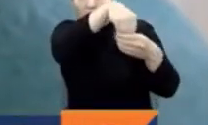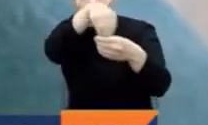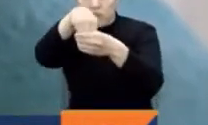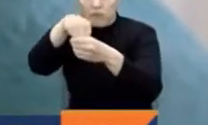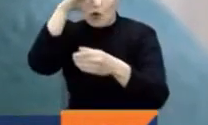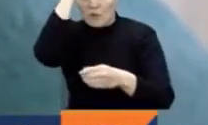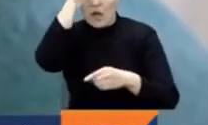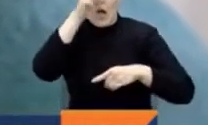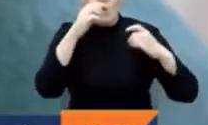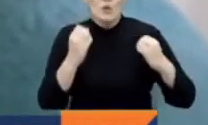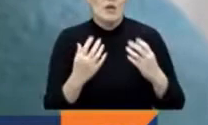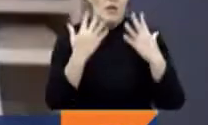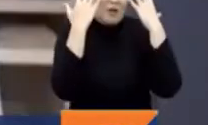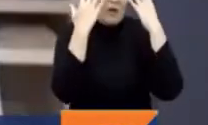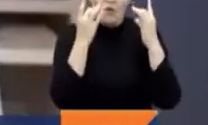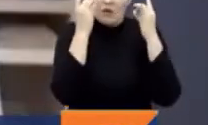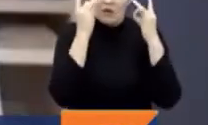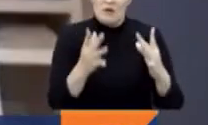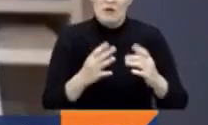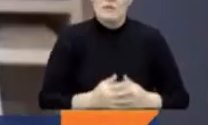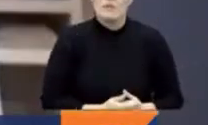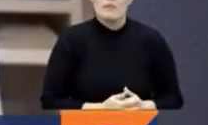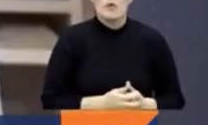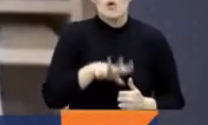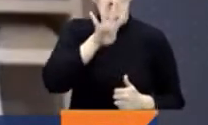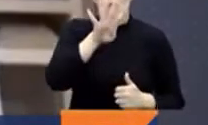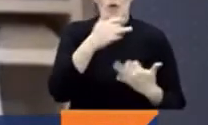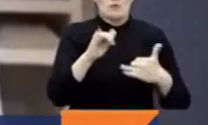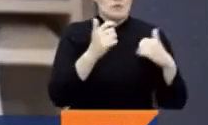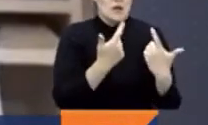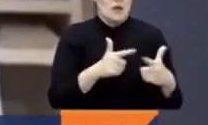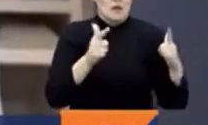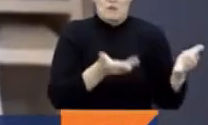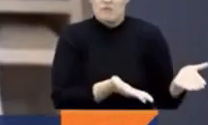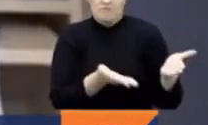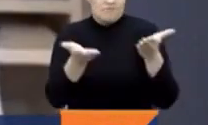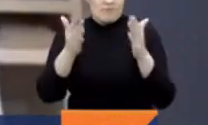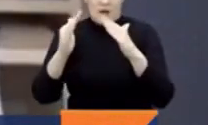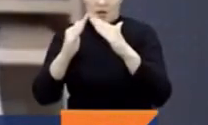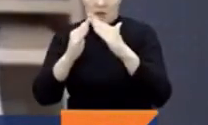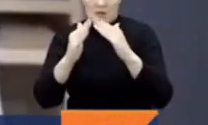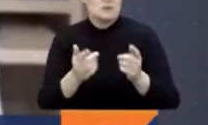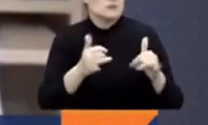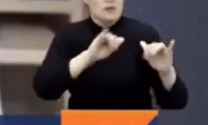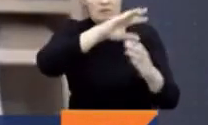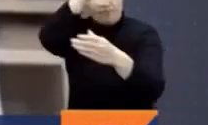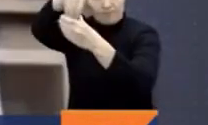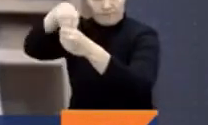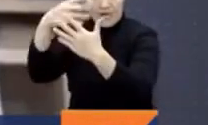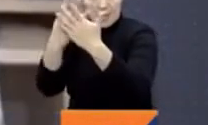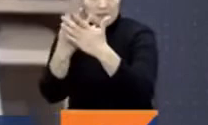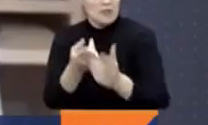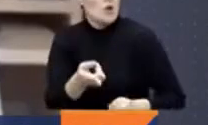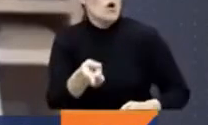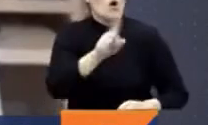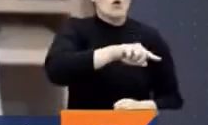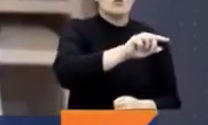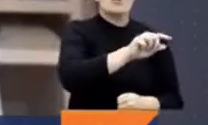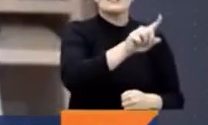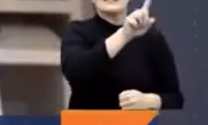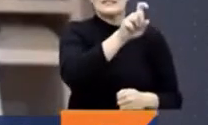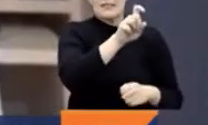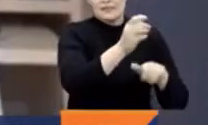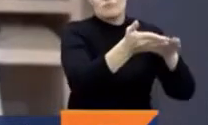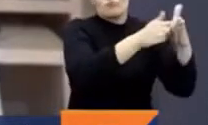estado crítico. 4 han sido dados de alta, 3 fallecieron, 10 siguen en unidades de cuidados intensivos en un